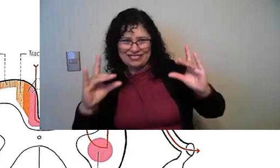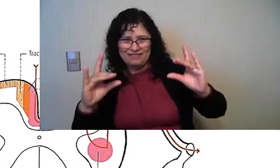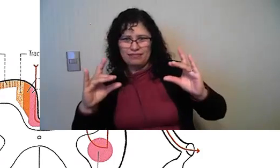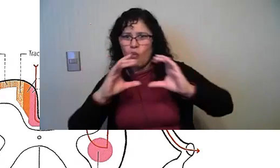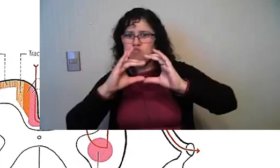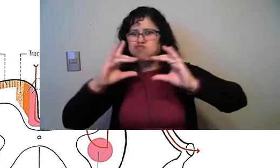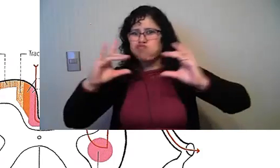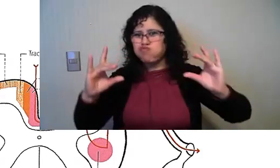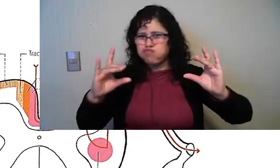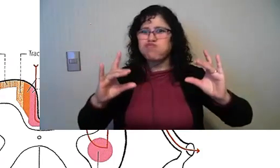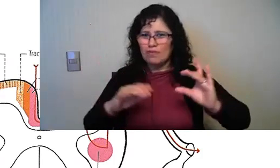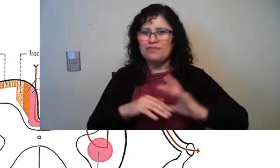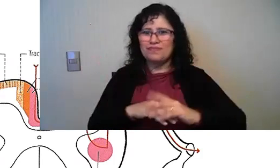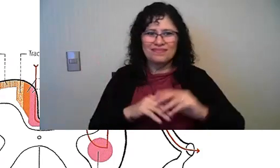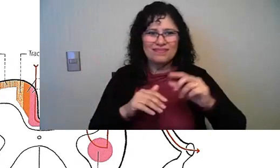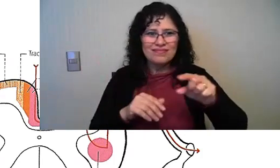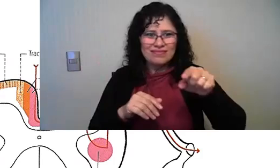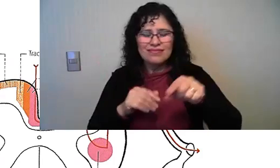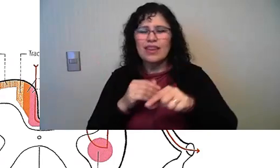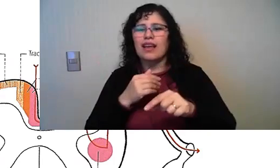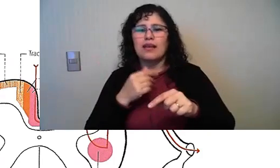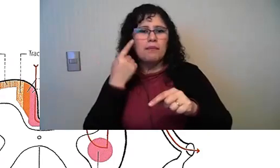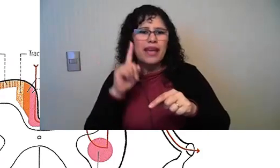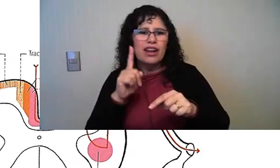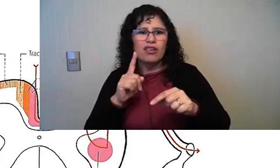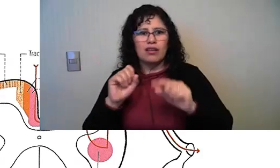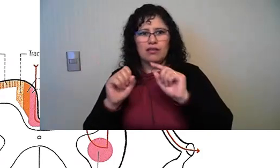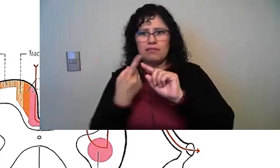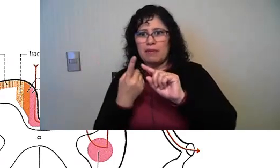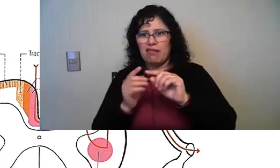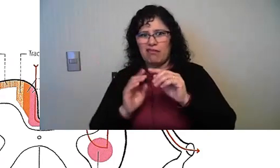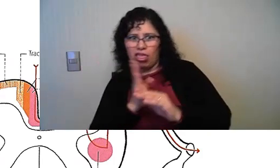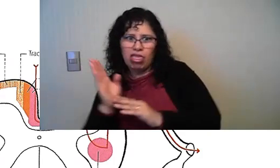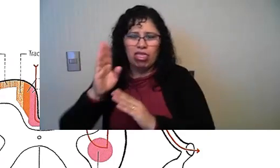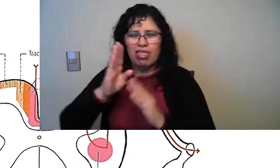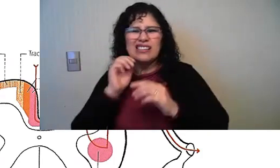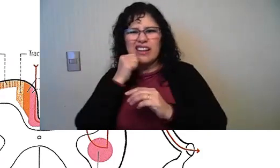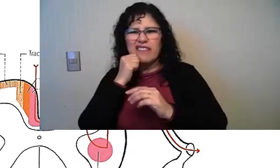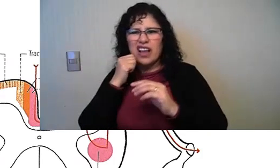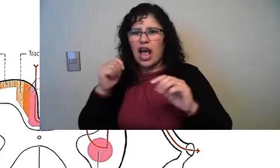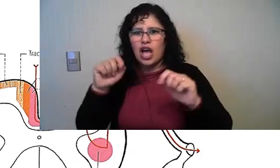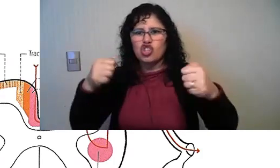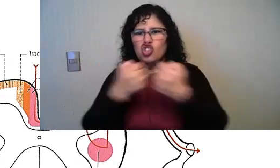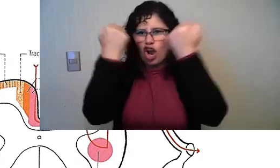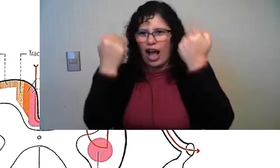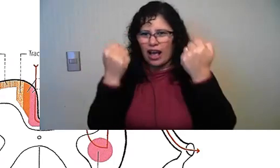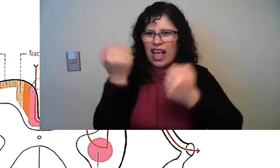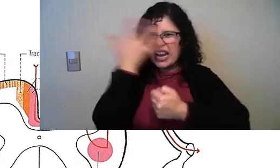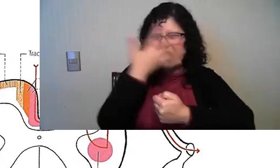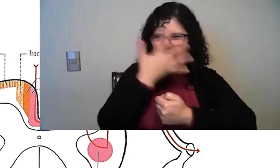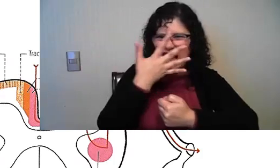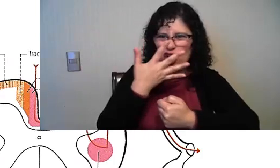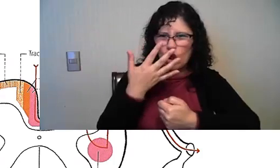vuelve a unir, ya, a compactar, y aquí se va a dividir. Esto corresponde a la decusación